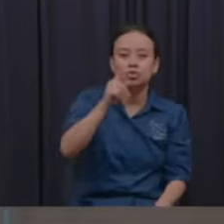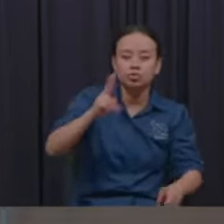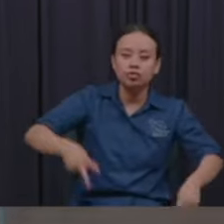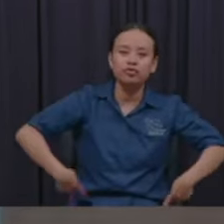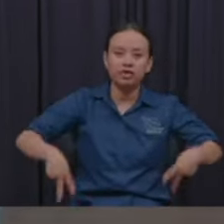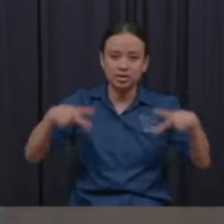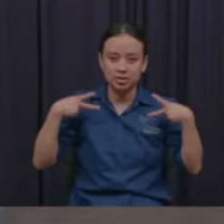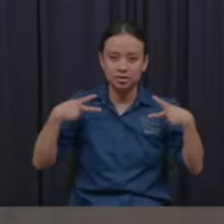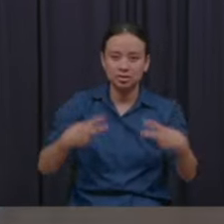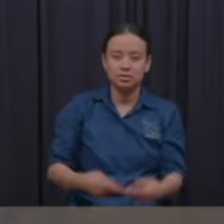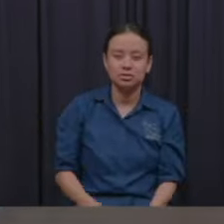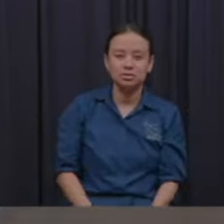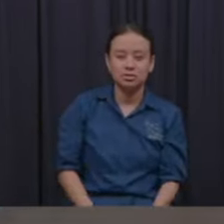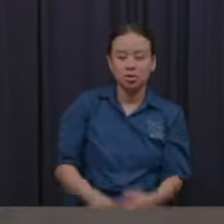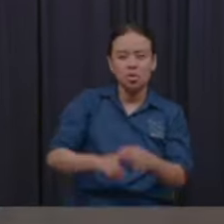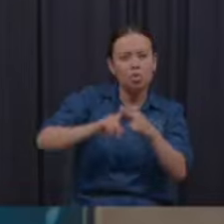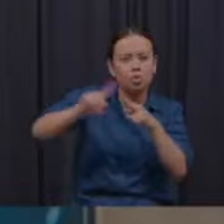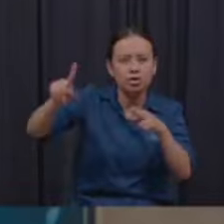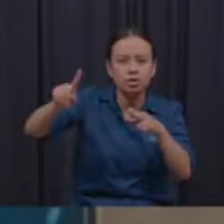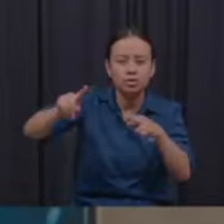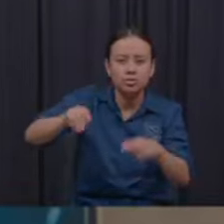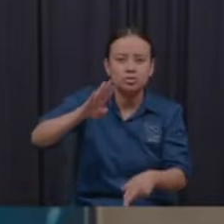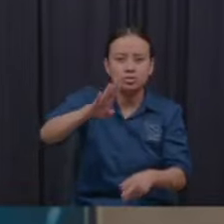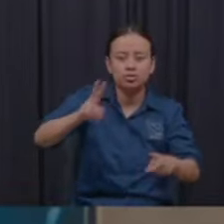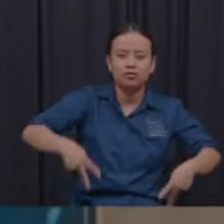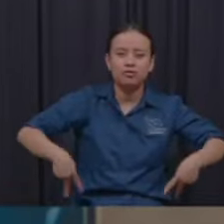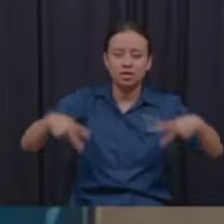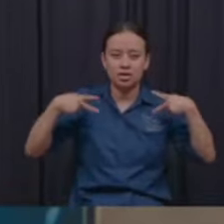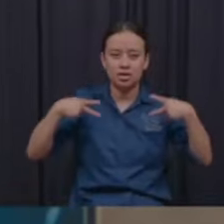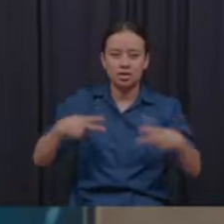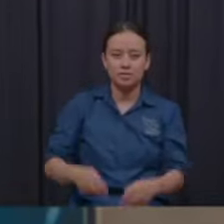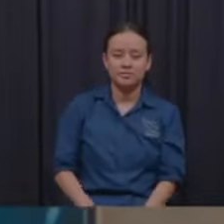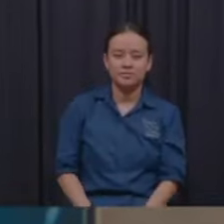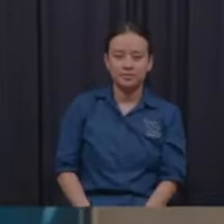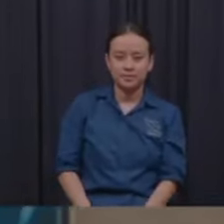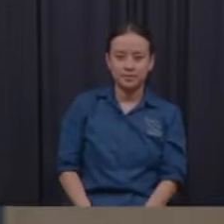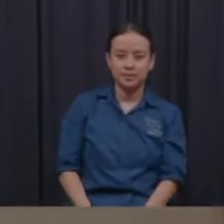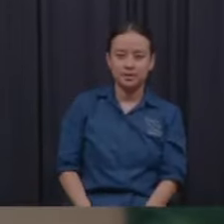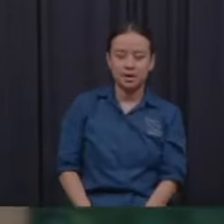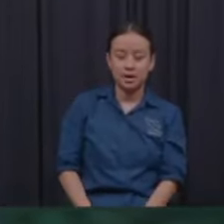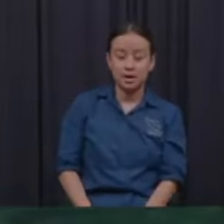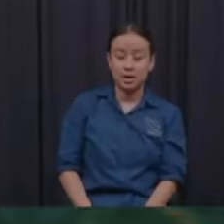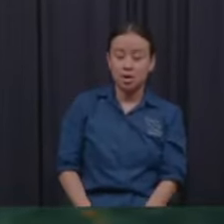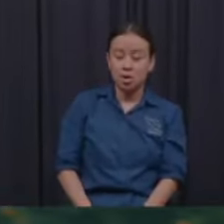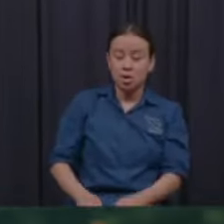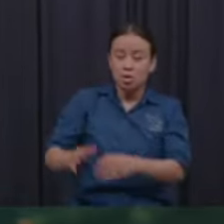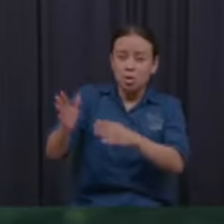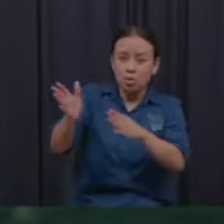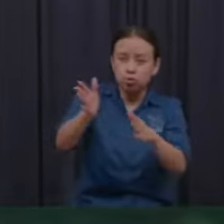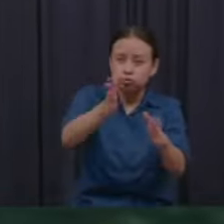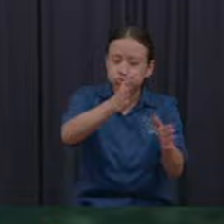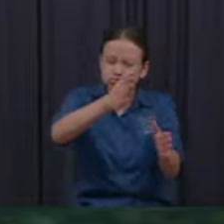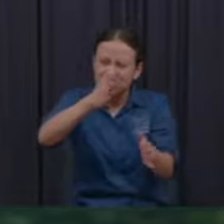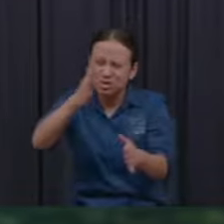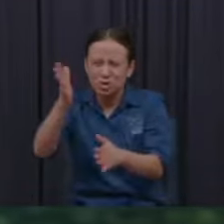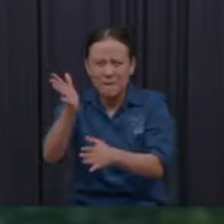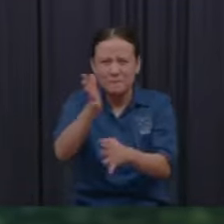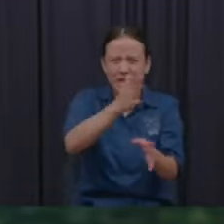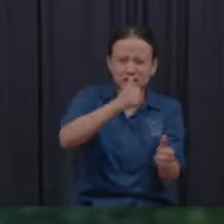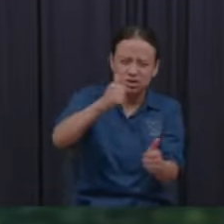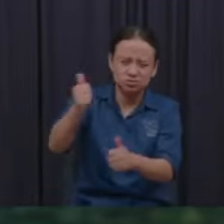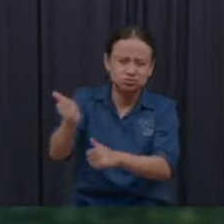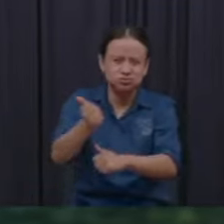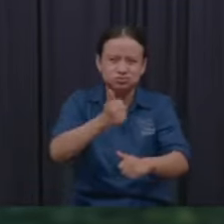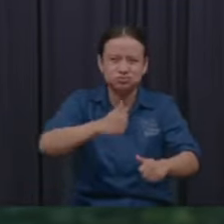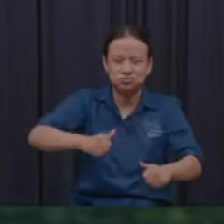escapa. Mira, hay un ambiente, óigame bien, hermano. Hay un ambiente totalmente contaminado.